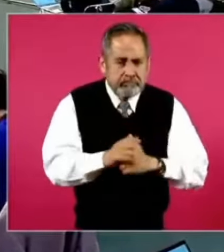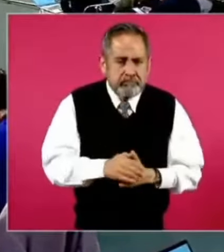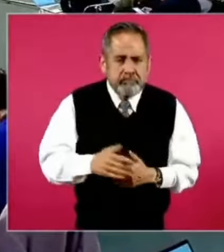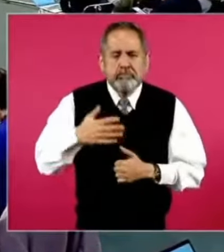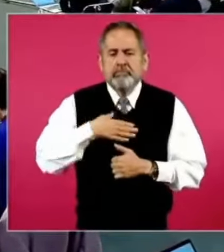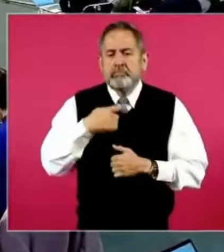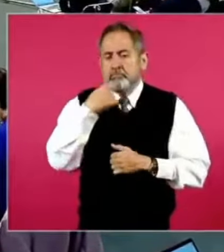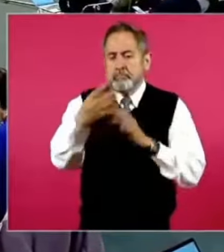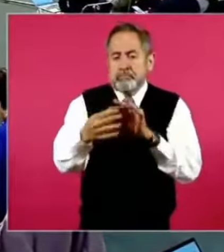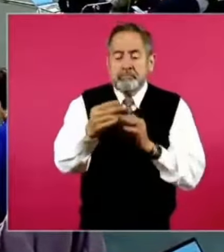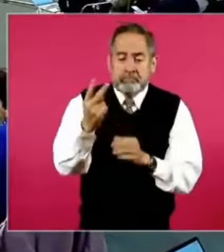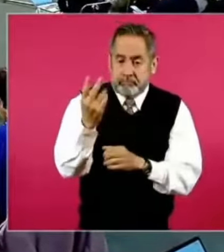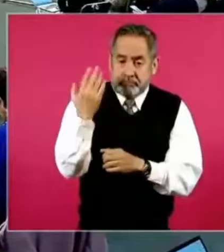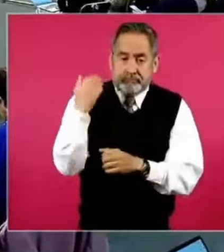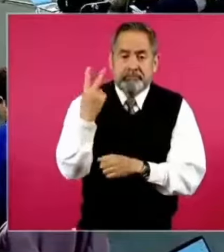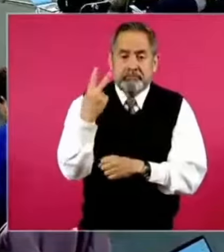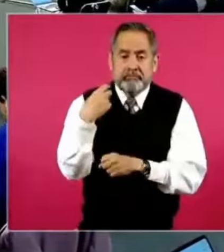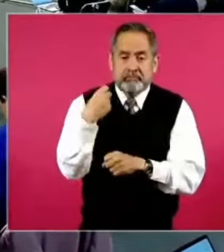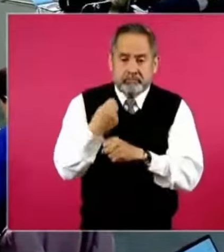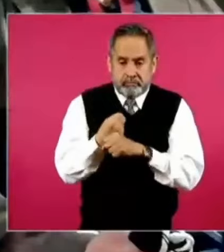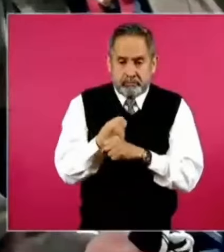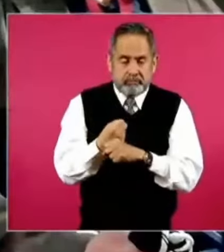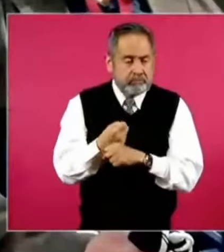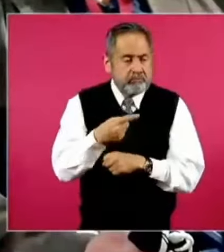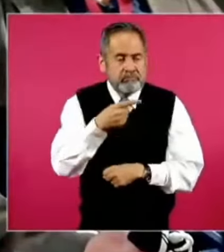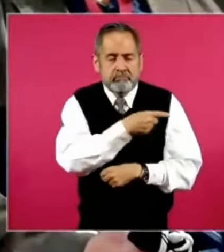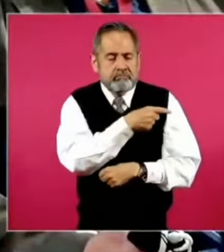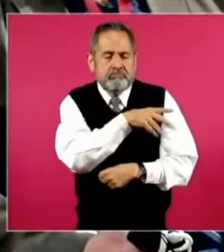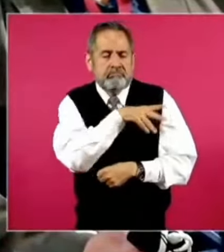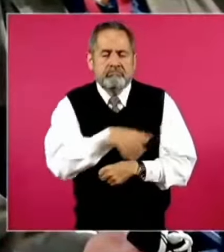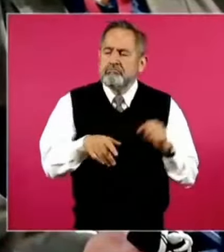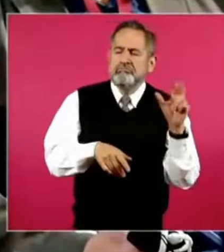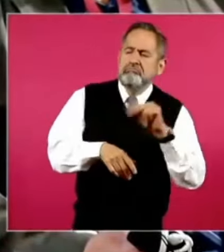señalé hace 2 años que se habían negado